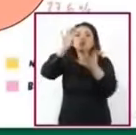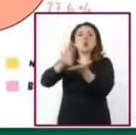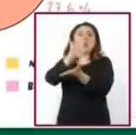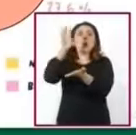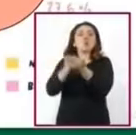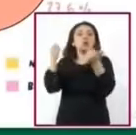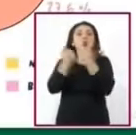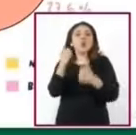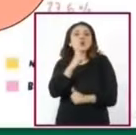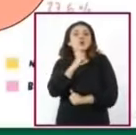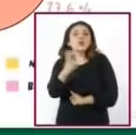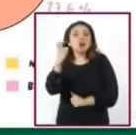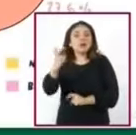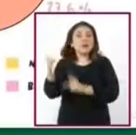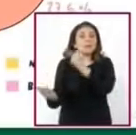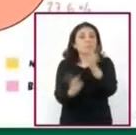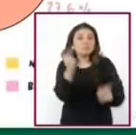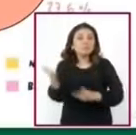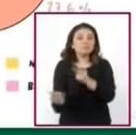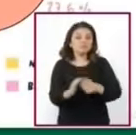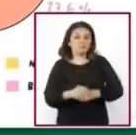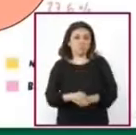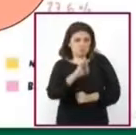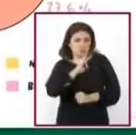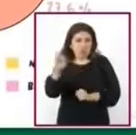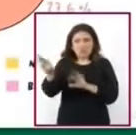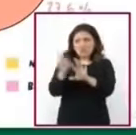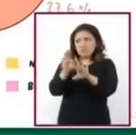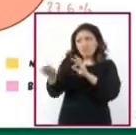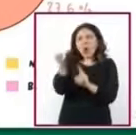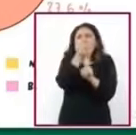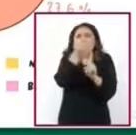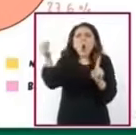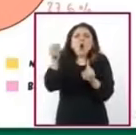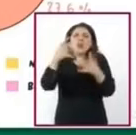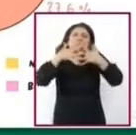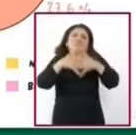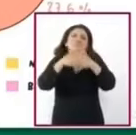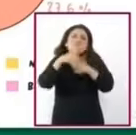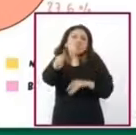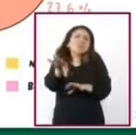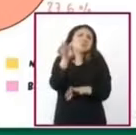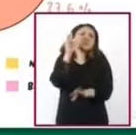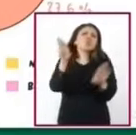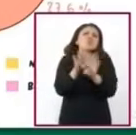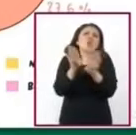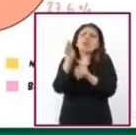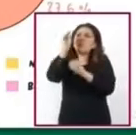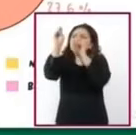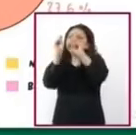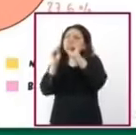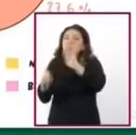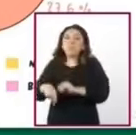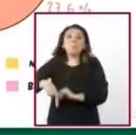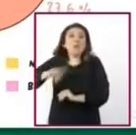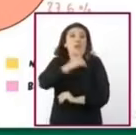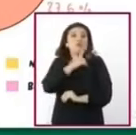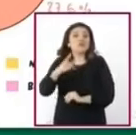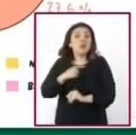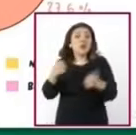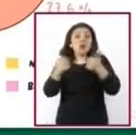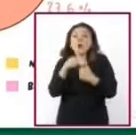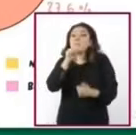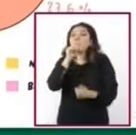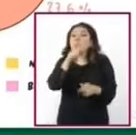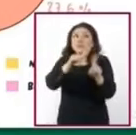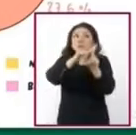circular de los resultados de la encuesta. Se puede elegir el orden en el que se ponen los deportes, siempre y cuando